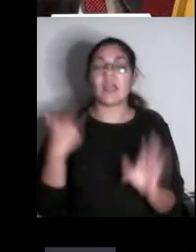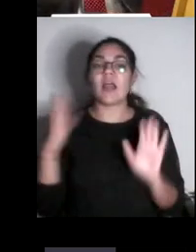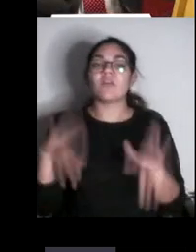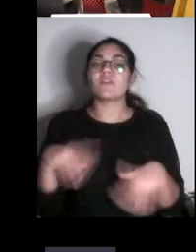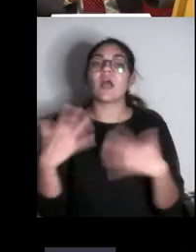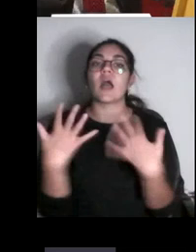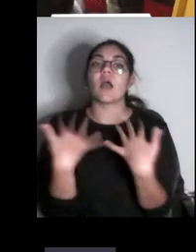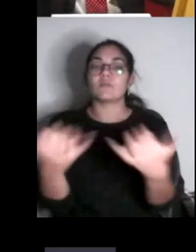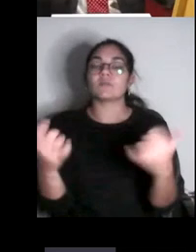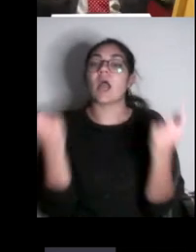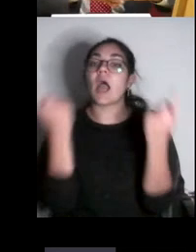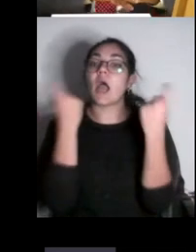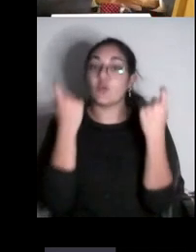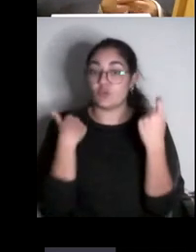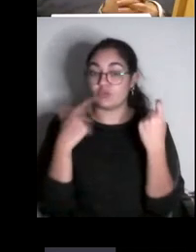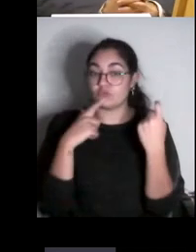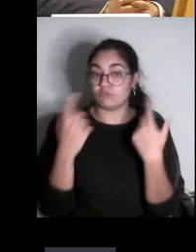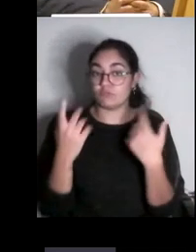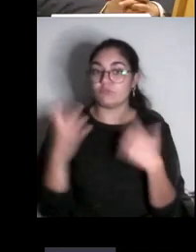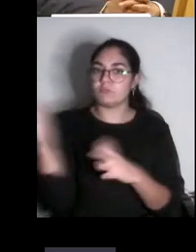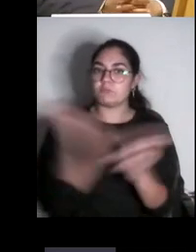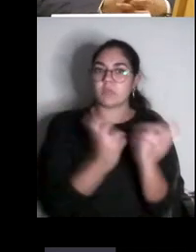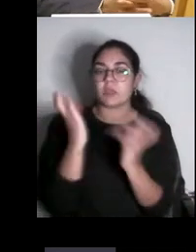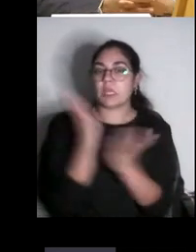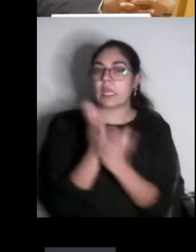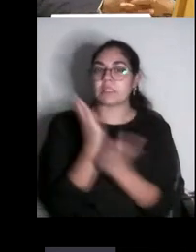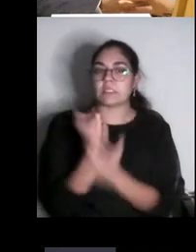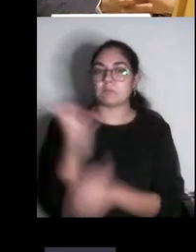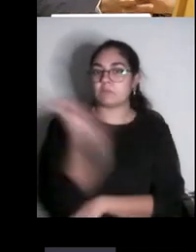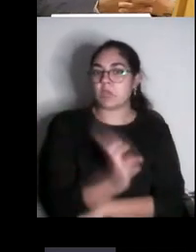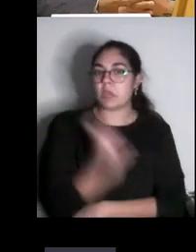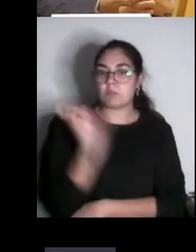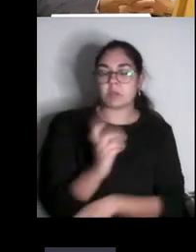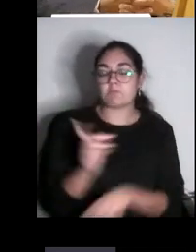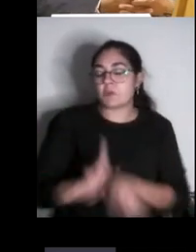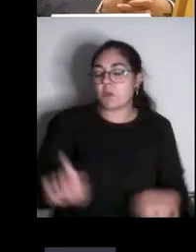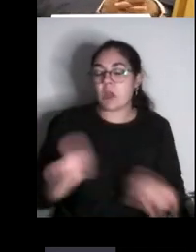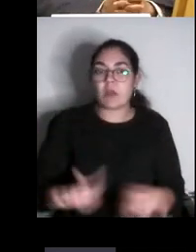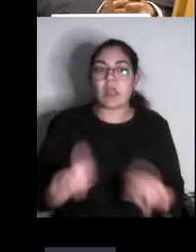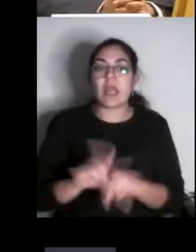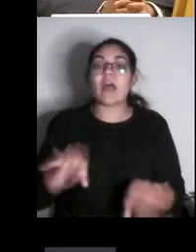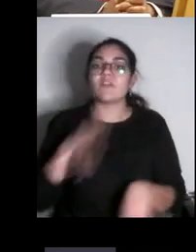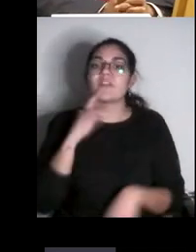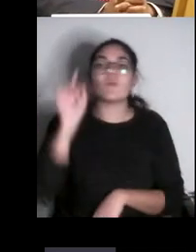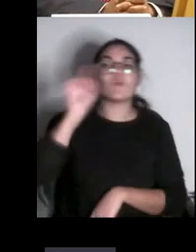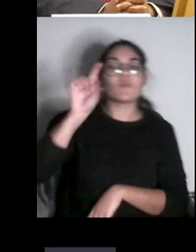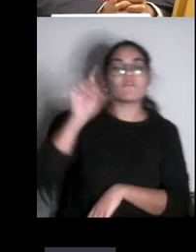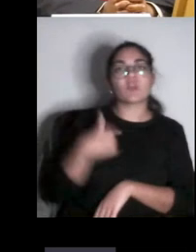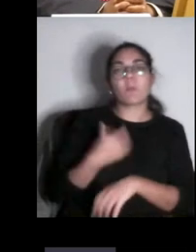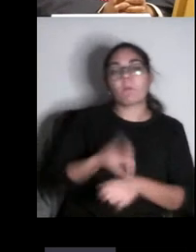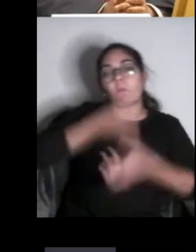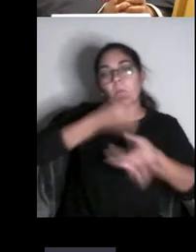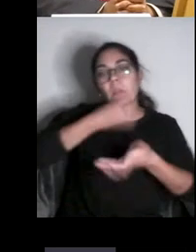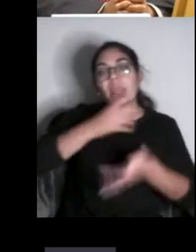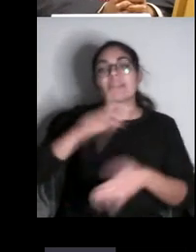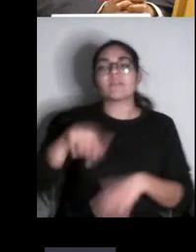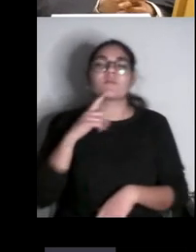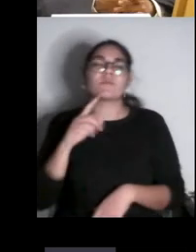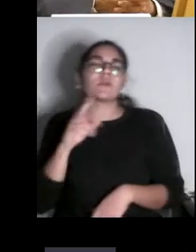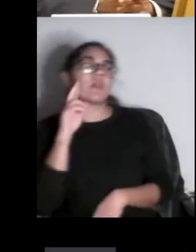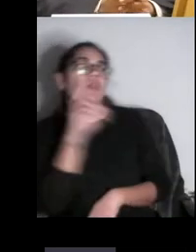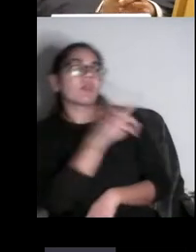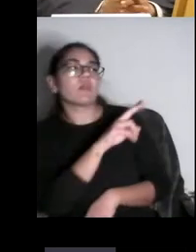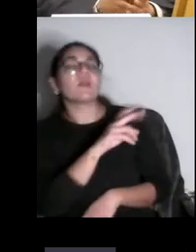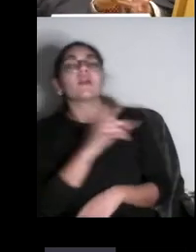del grupo de tratamiento acuden a clases en donde los profesores observan y son observados, y el grupo de control